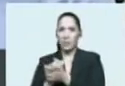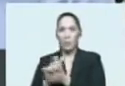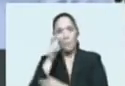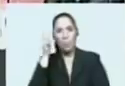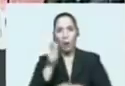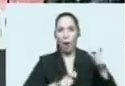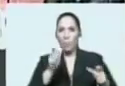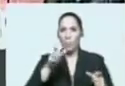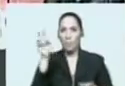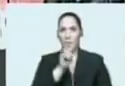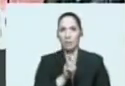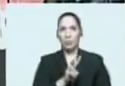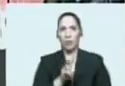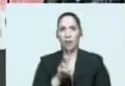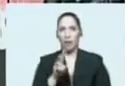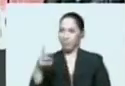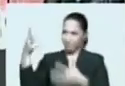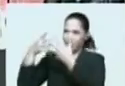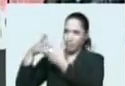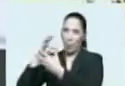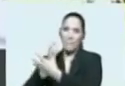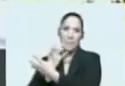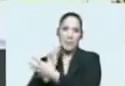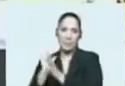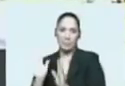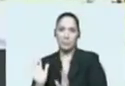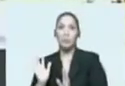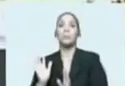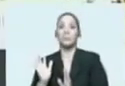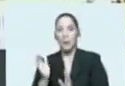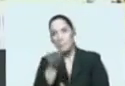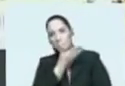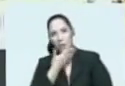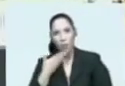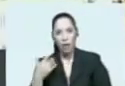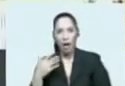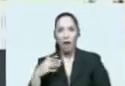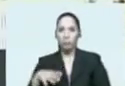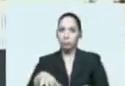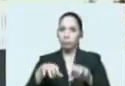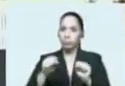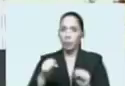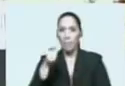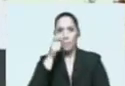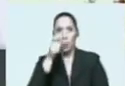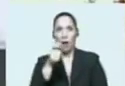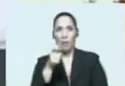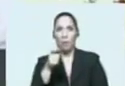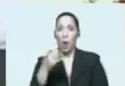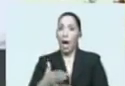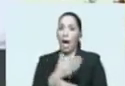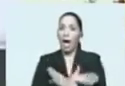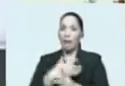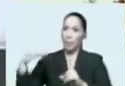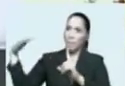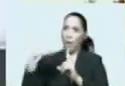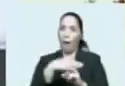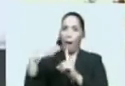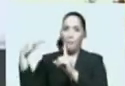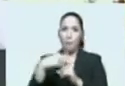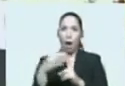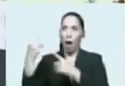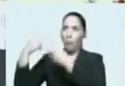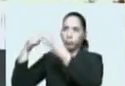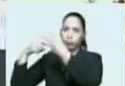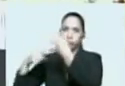avanzar y mejor y mejorar las conquistas del pueblo ante cada arremetida imperialista en nuestro contexto se